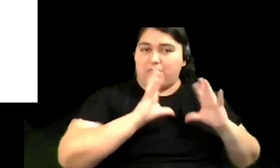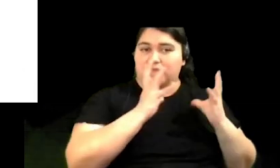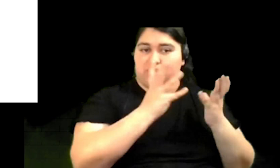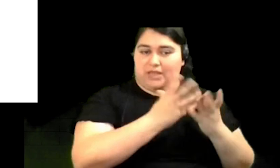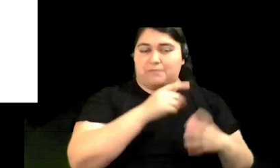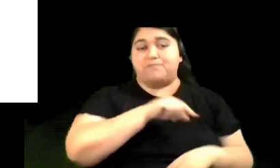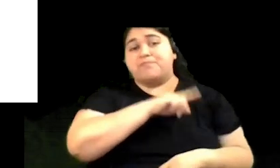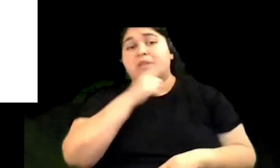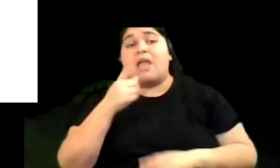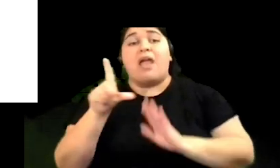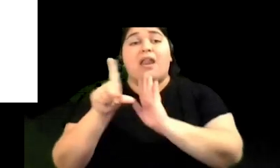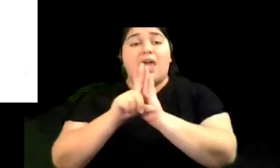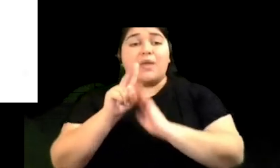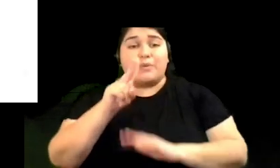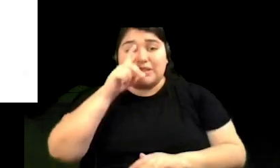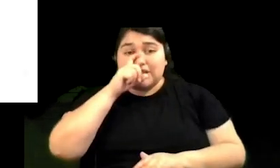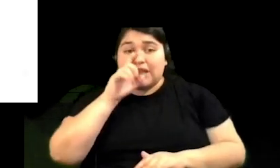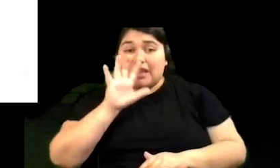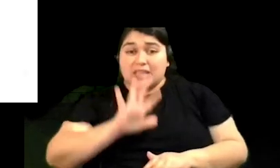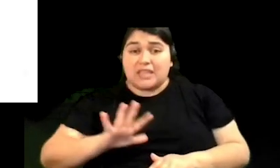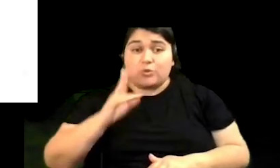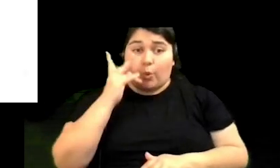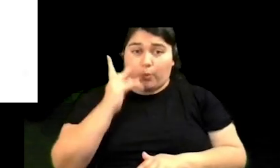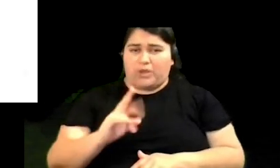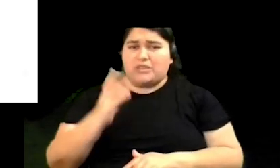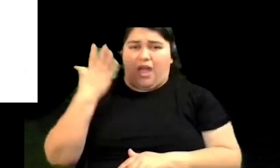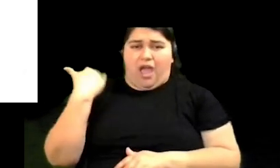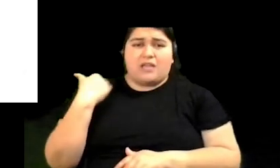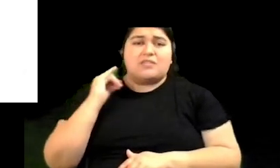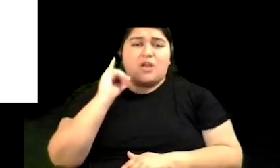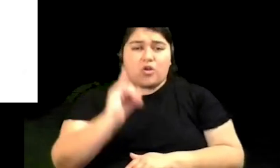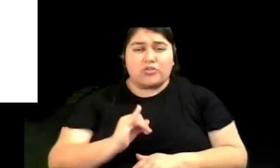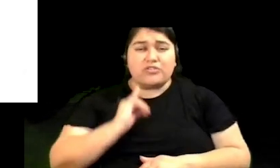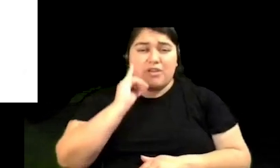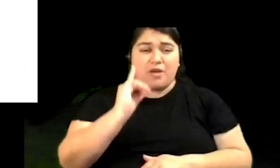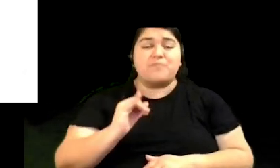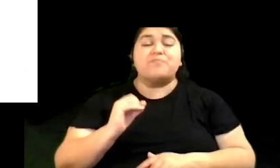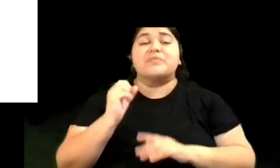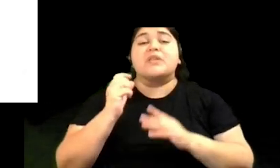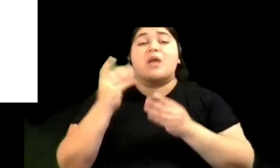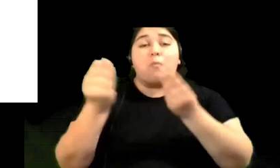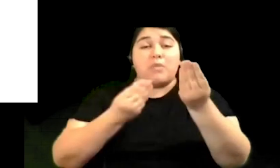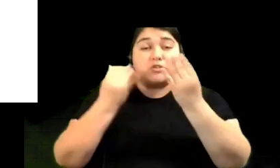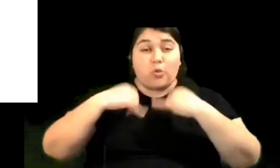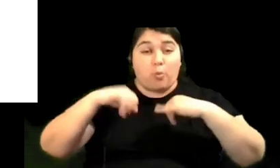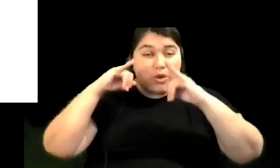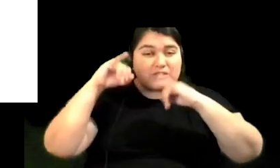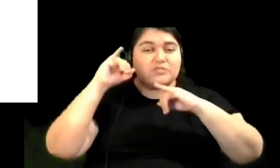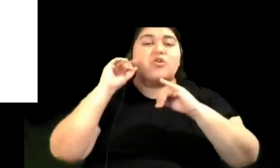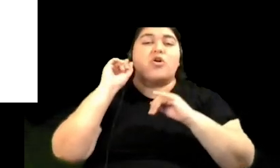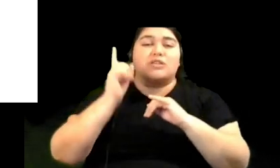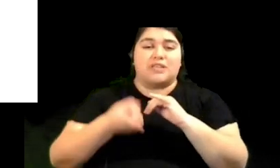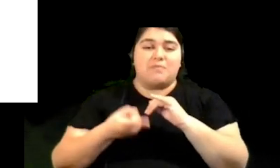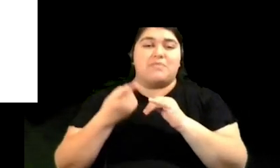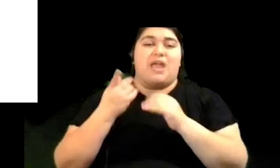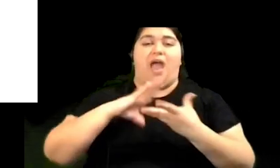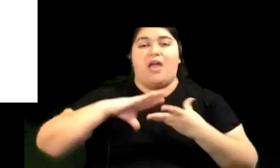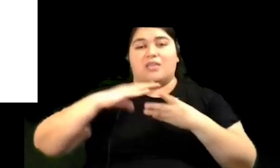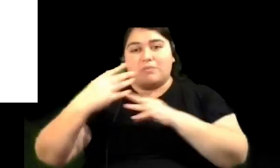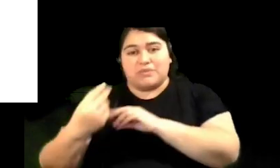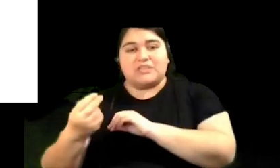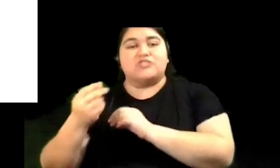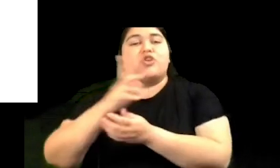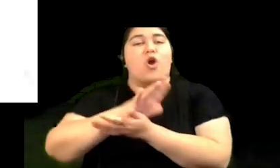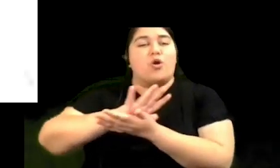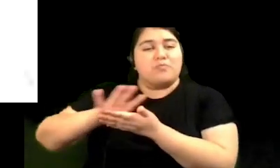la ley 27.520, que es la que yo les comenté de presupuestos mínimos de adaptación y mitigación. Trata específicamente el tema del